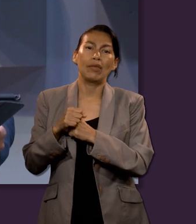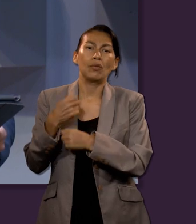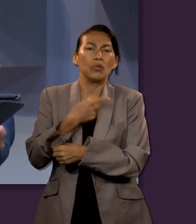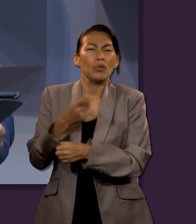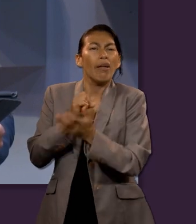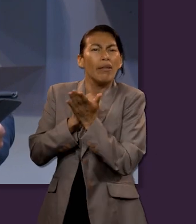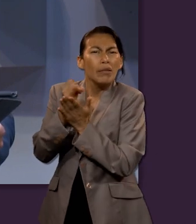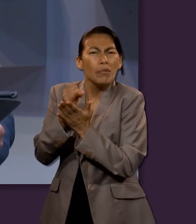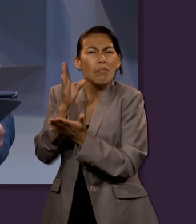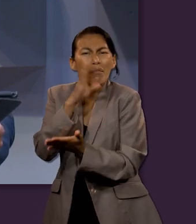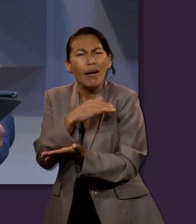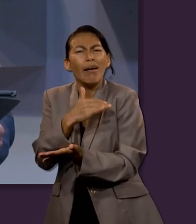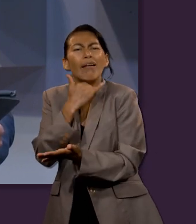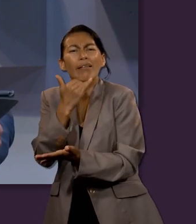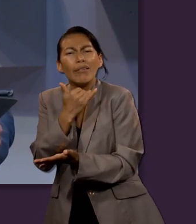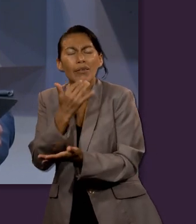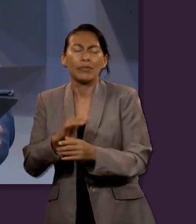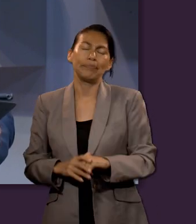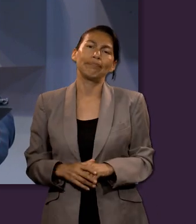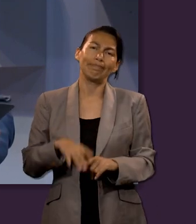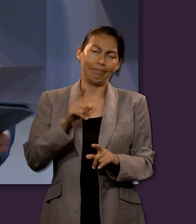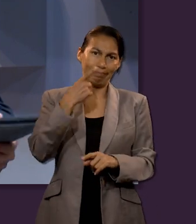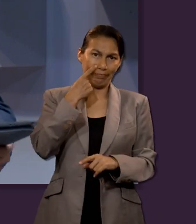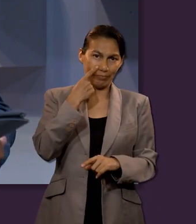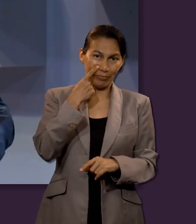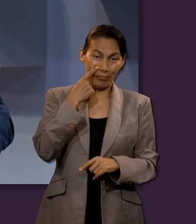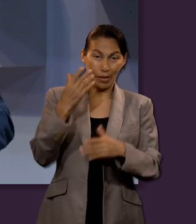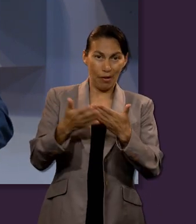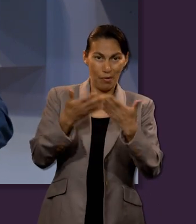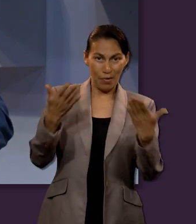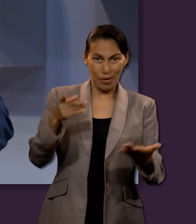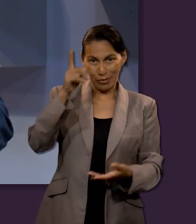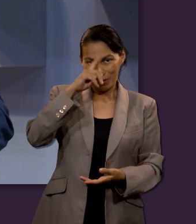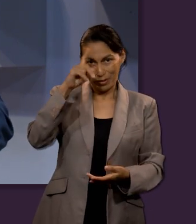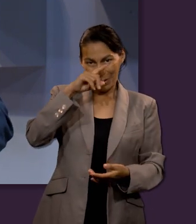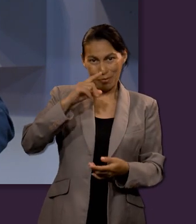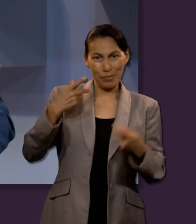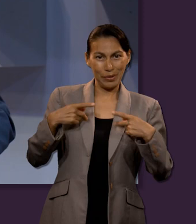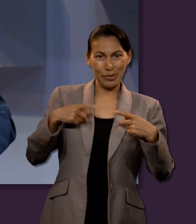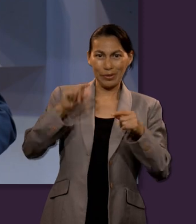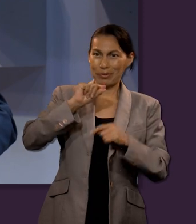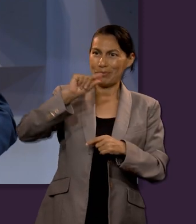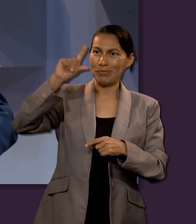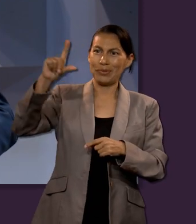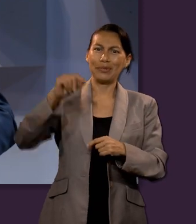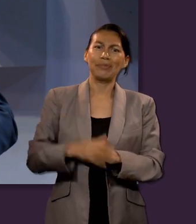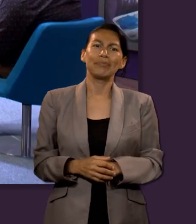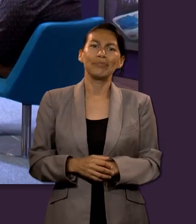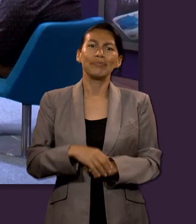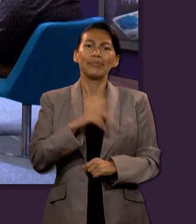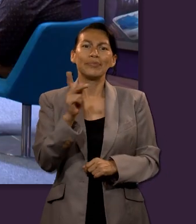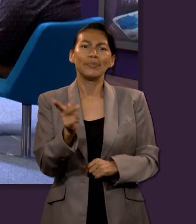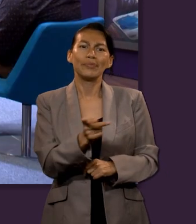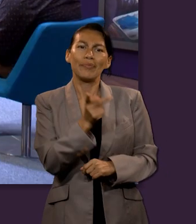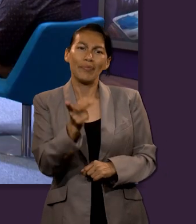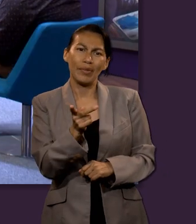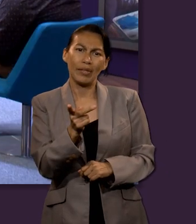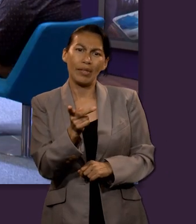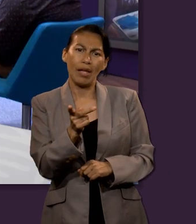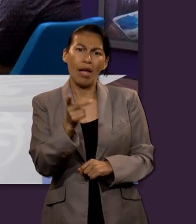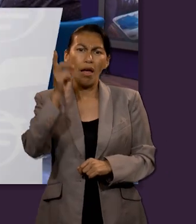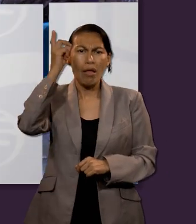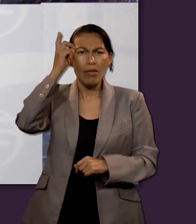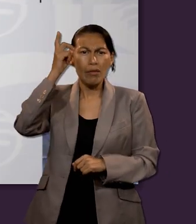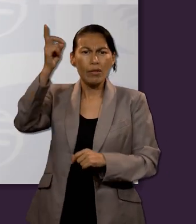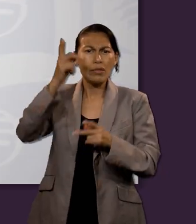decisiones equivocadas bien vamos a ir a una parte del experto vamos a escuchar al experto con la